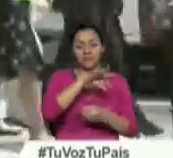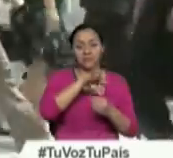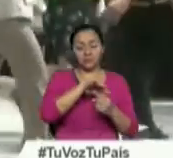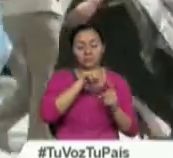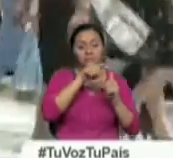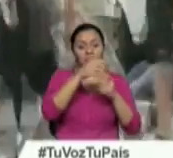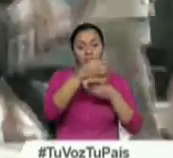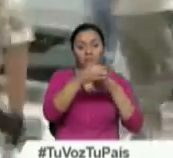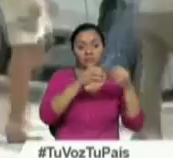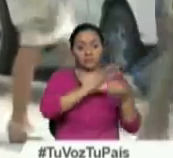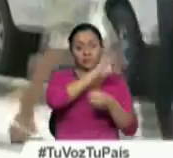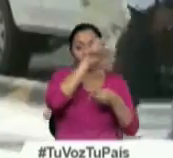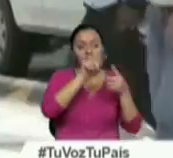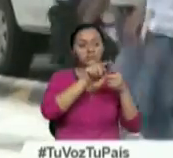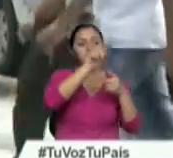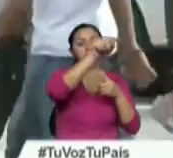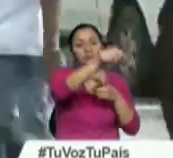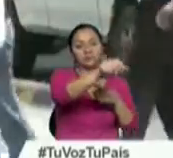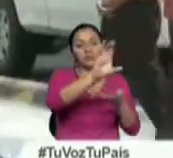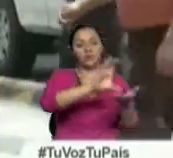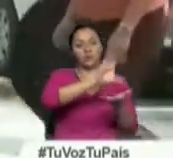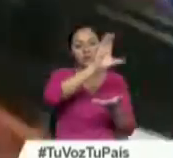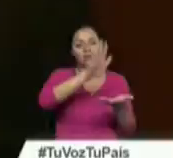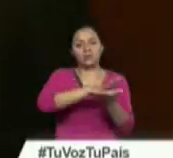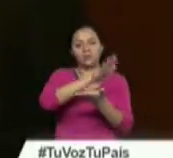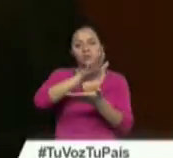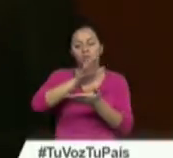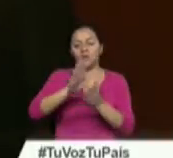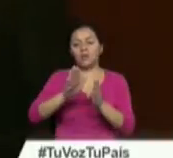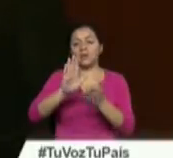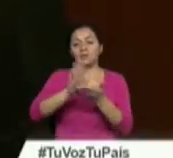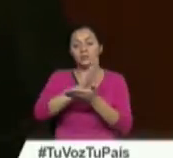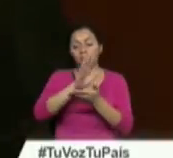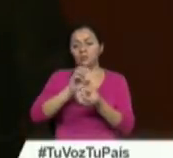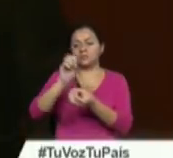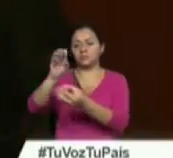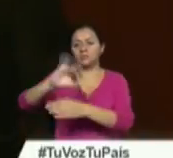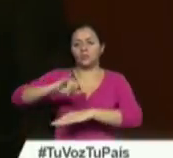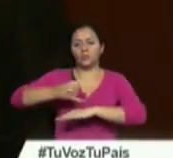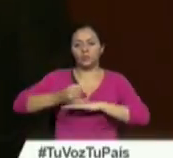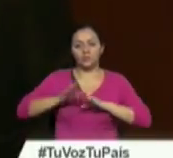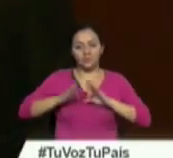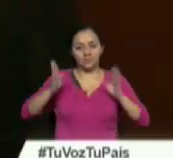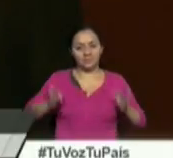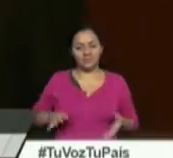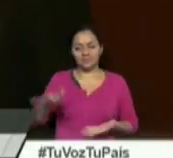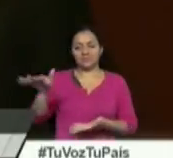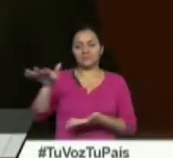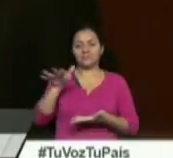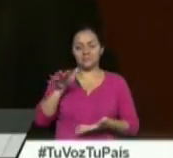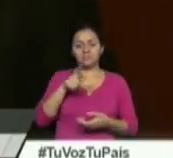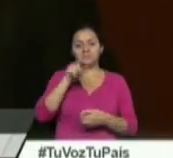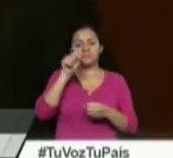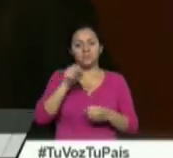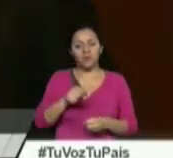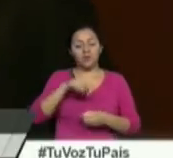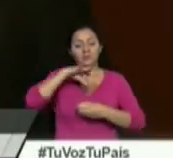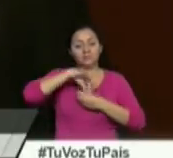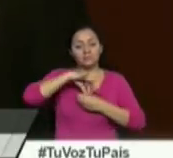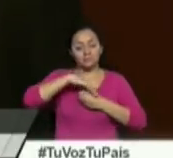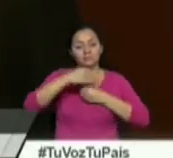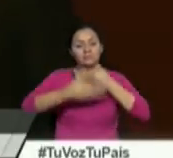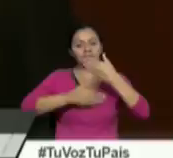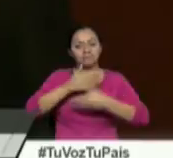recintos electorales y juntas receptoras del voto en todo el país. Para que pueda efectuarse un proceso electoral con credibilidad,